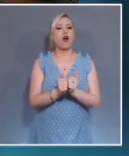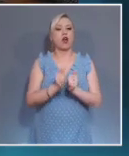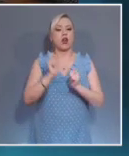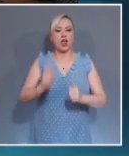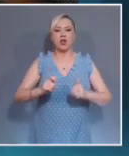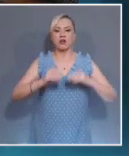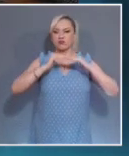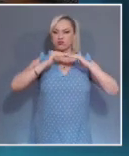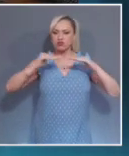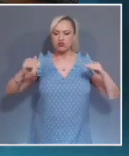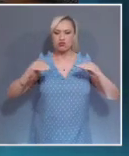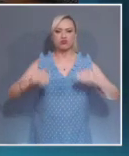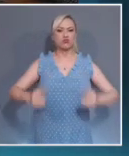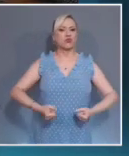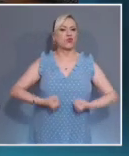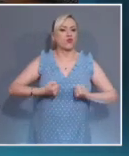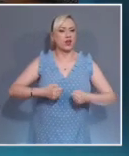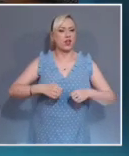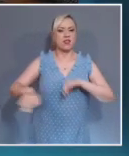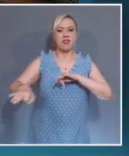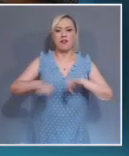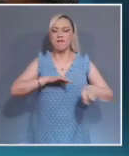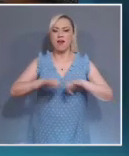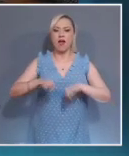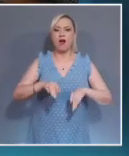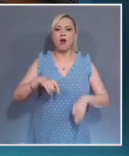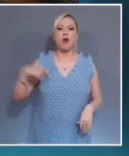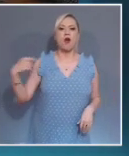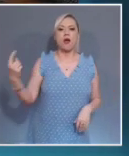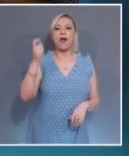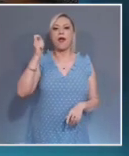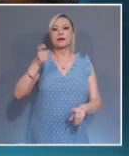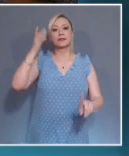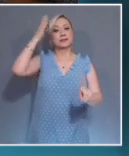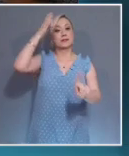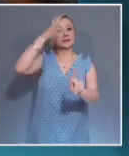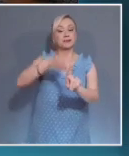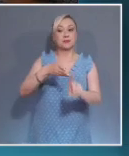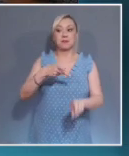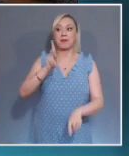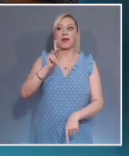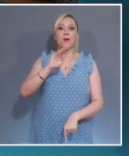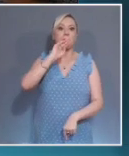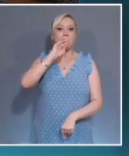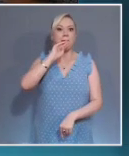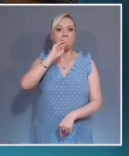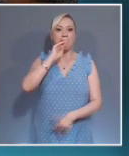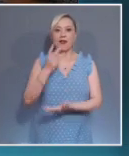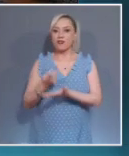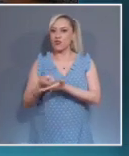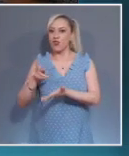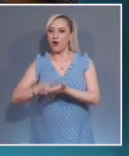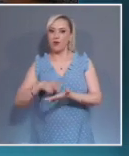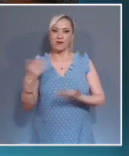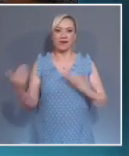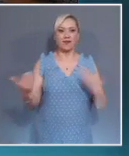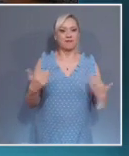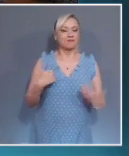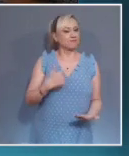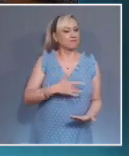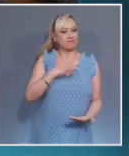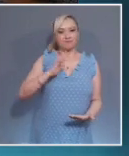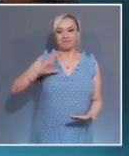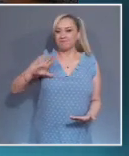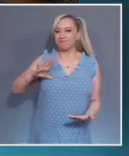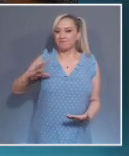la actividad laboral con el privilegio de ser madres. Debemos sentirnos muy orgullosas